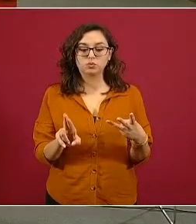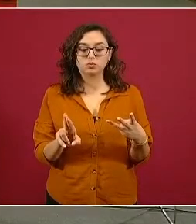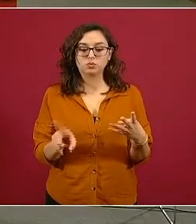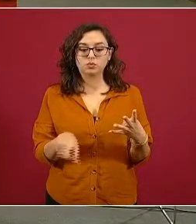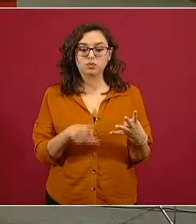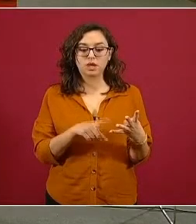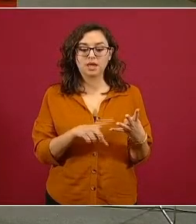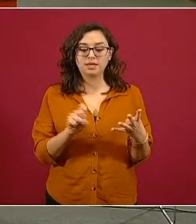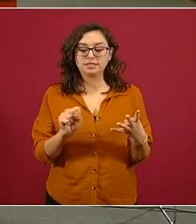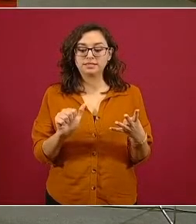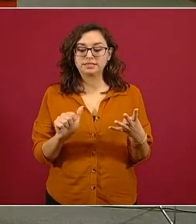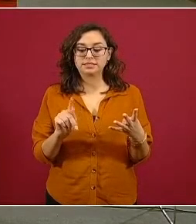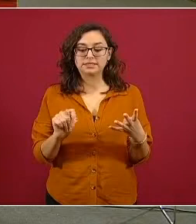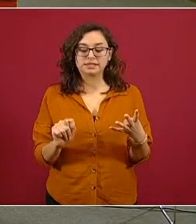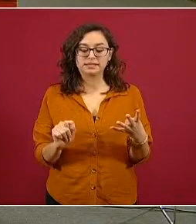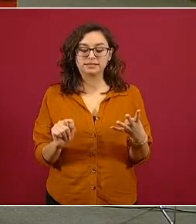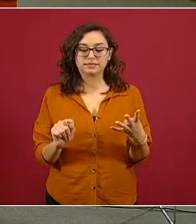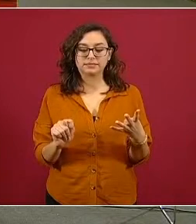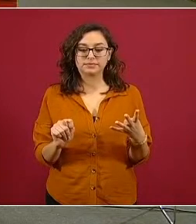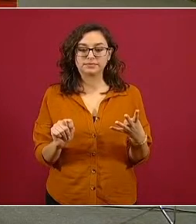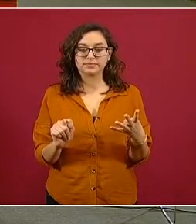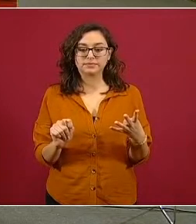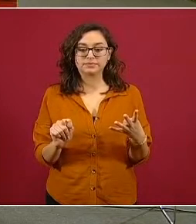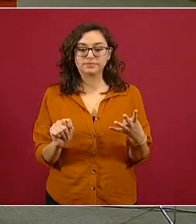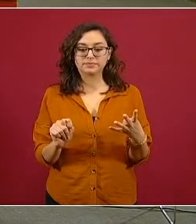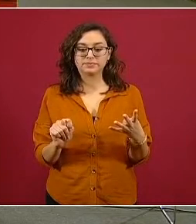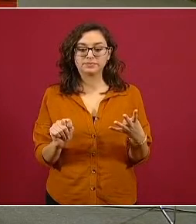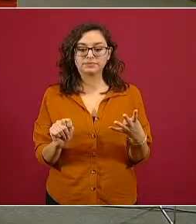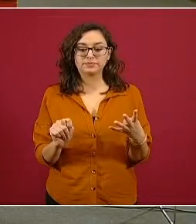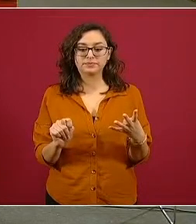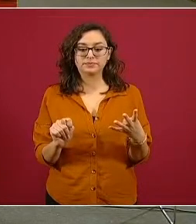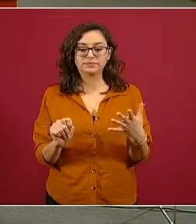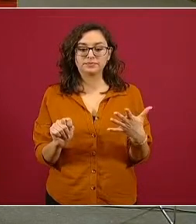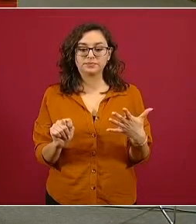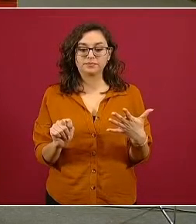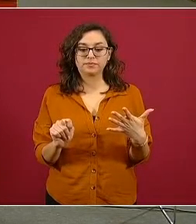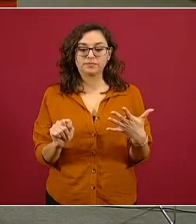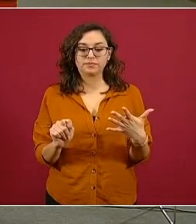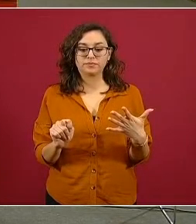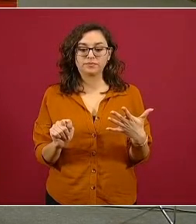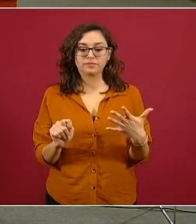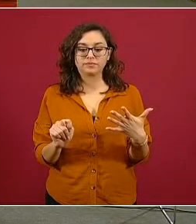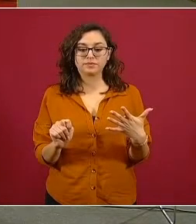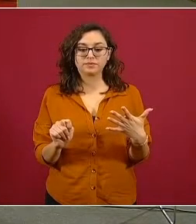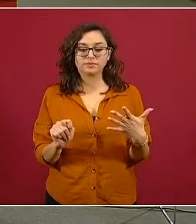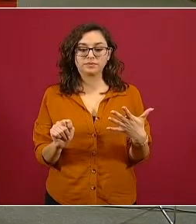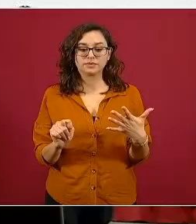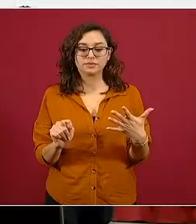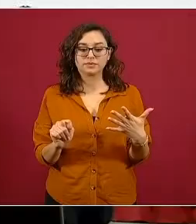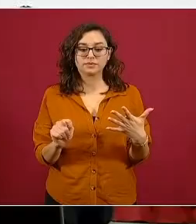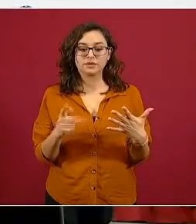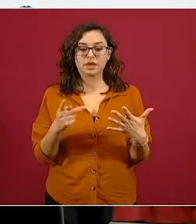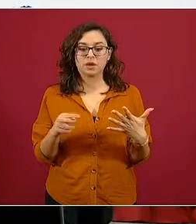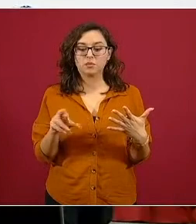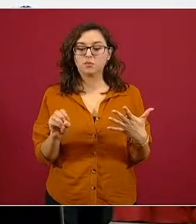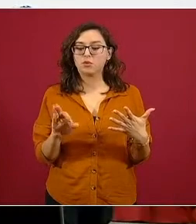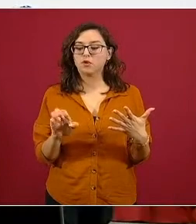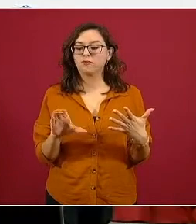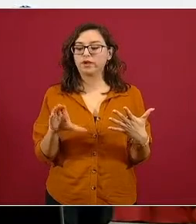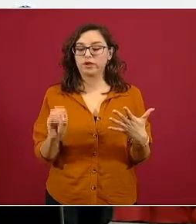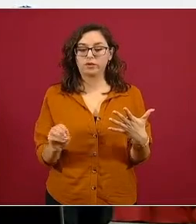el SAT, el Servicio de Administración Tributaria, y la Procuraduría Federal del